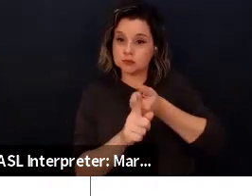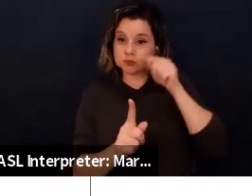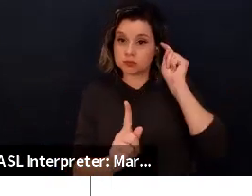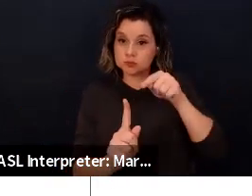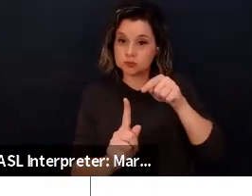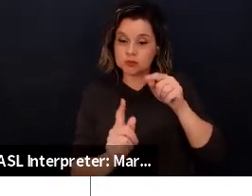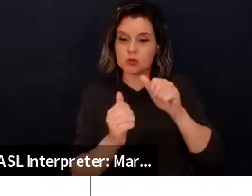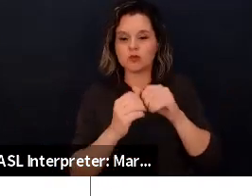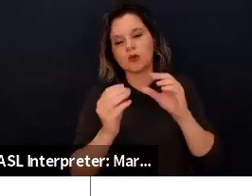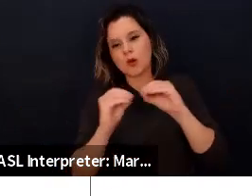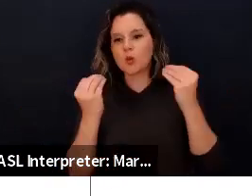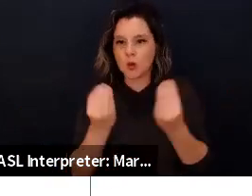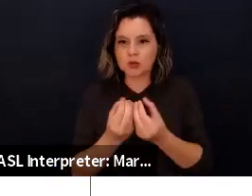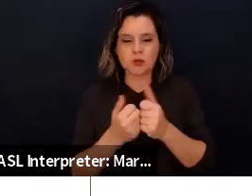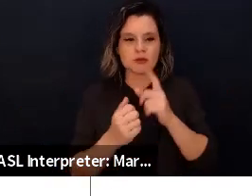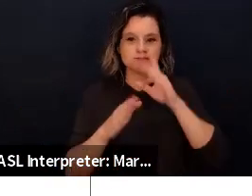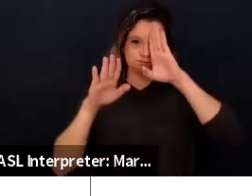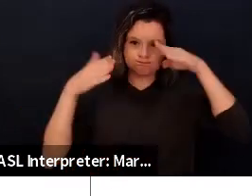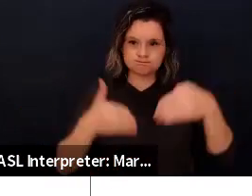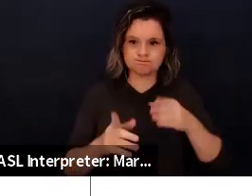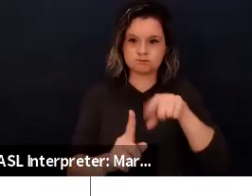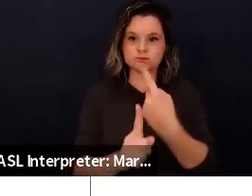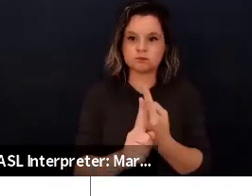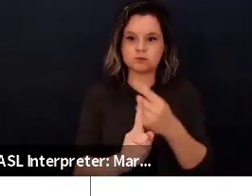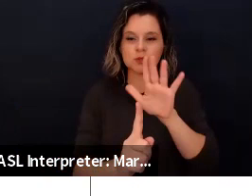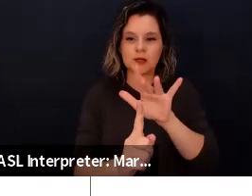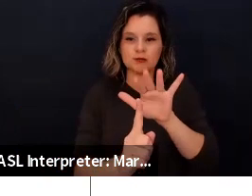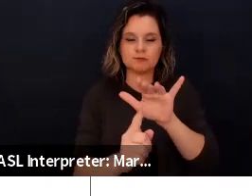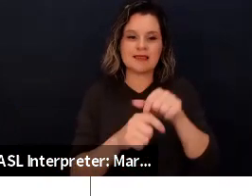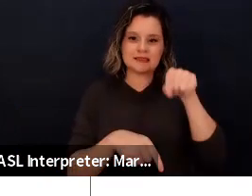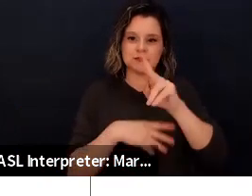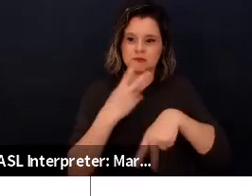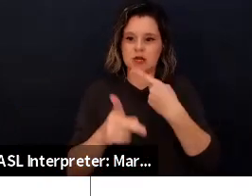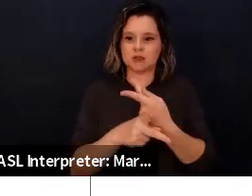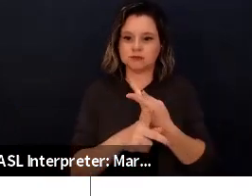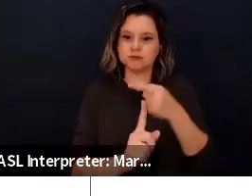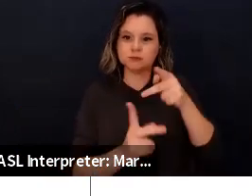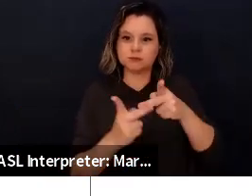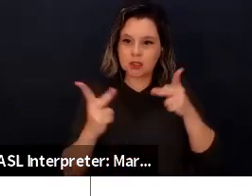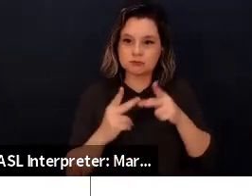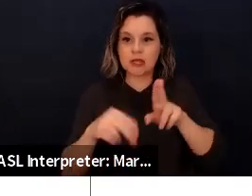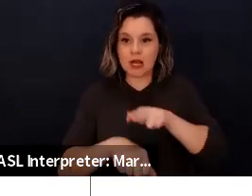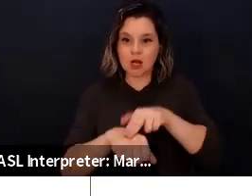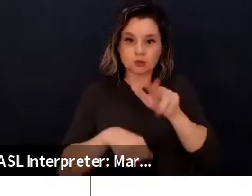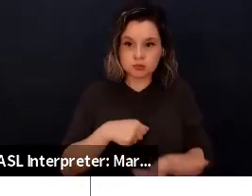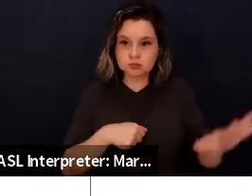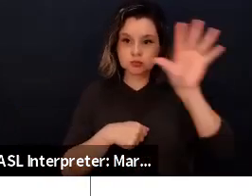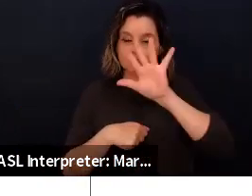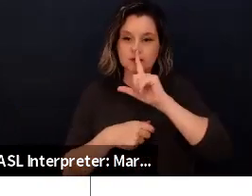una organización que se enfoca solamente en estas cárceles a nivel nacional y apoya a